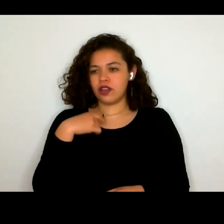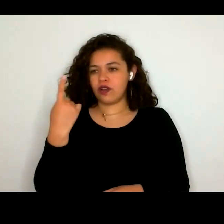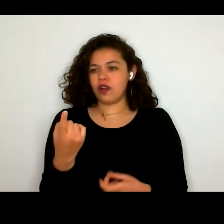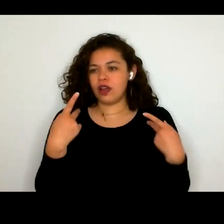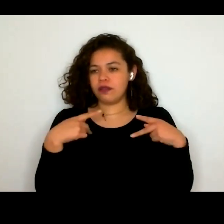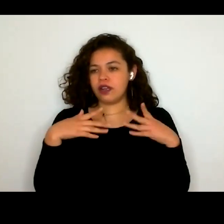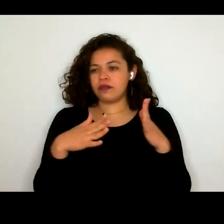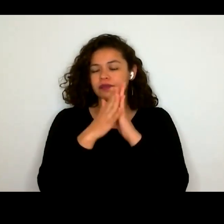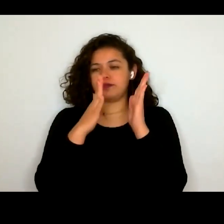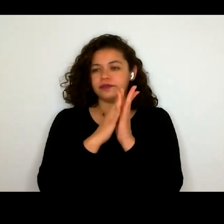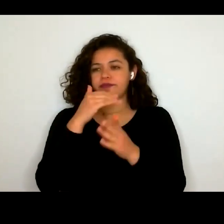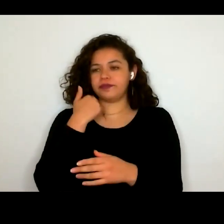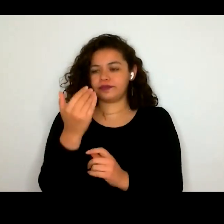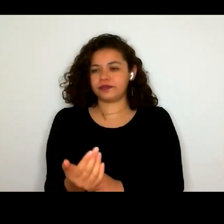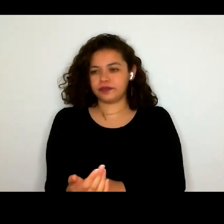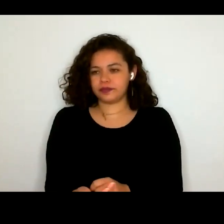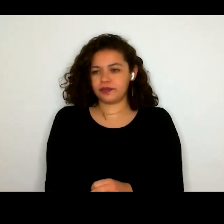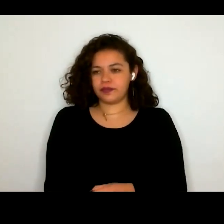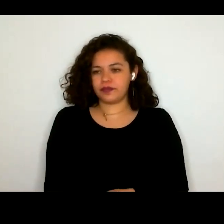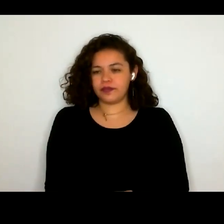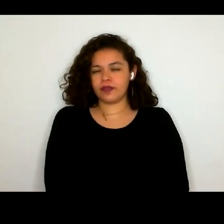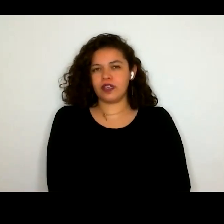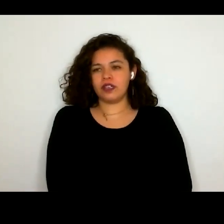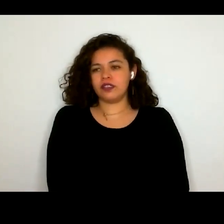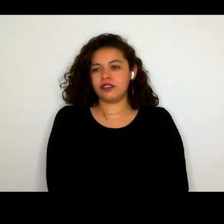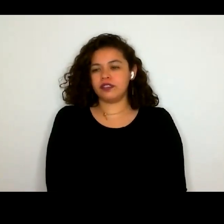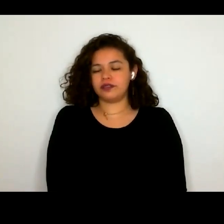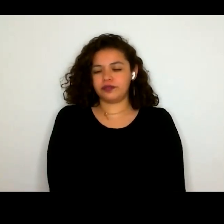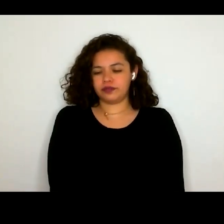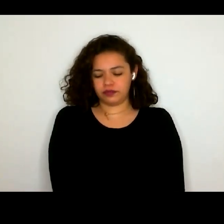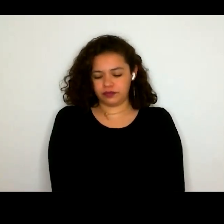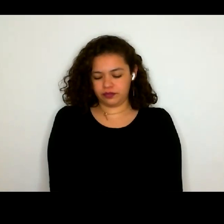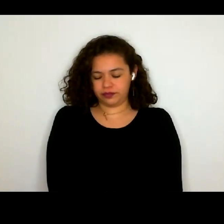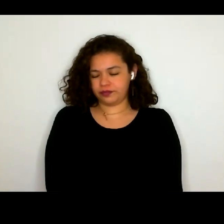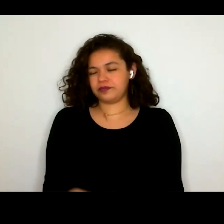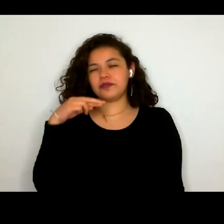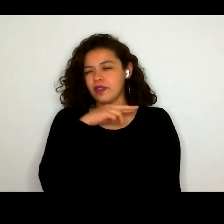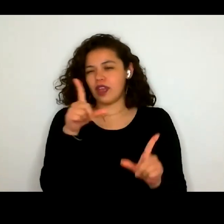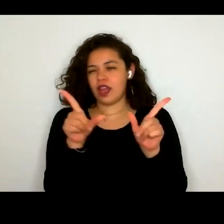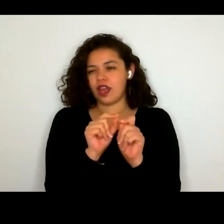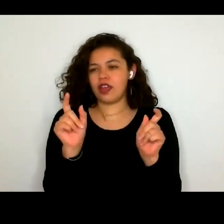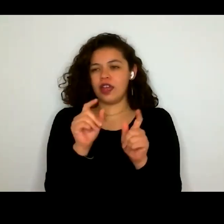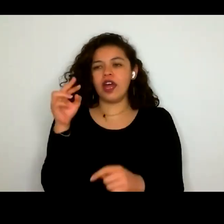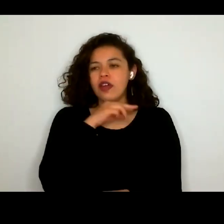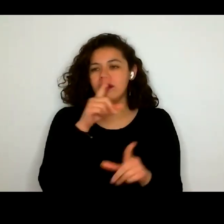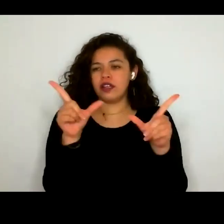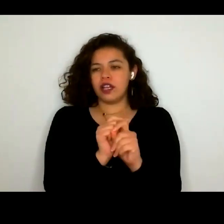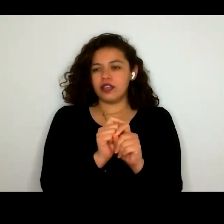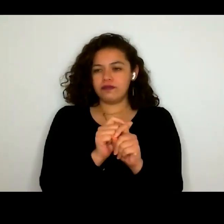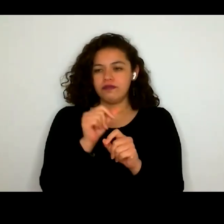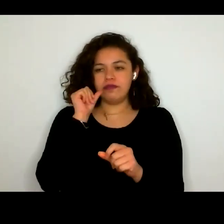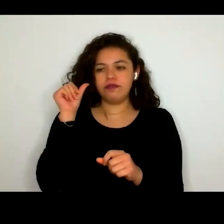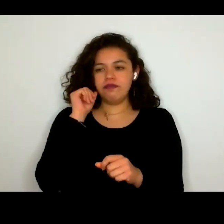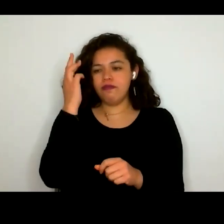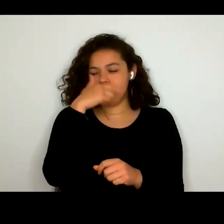quiera participar que nos dé un breve resumen de lo que vimos el día de ayer y hasta qué punto nos quedamos, por